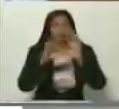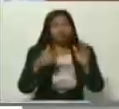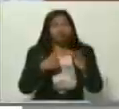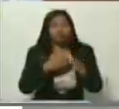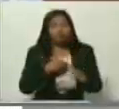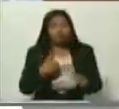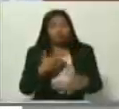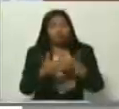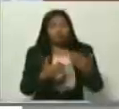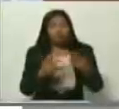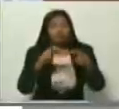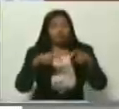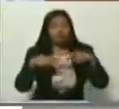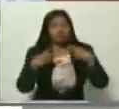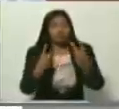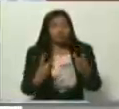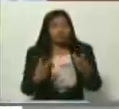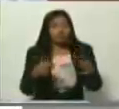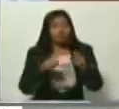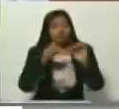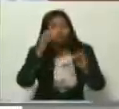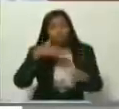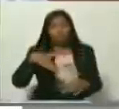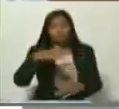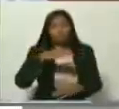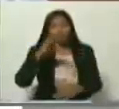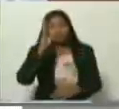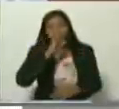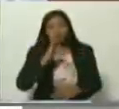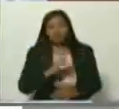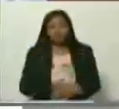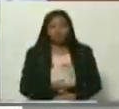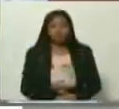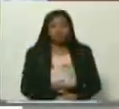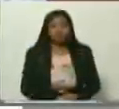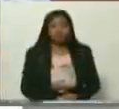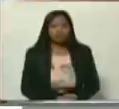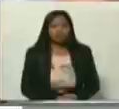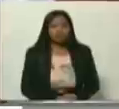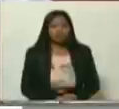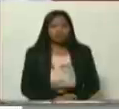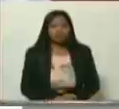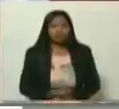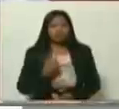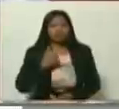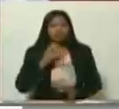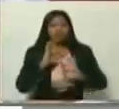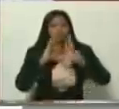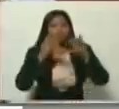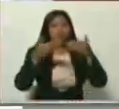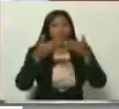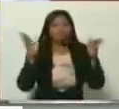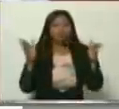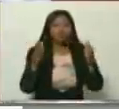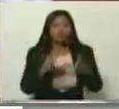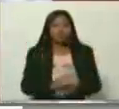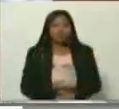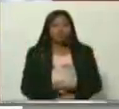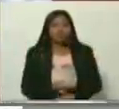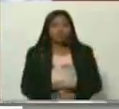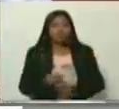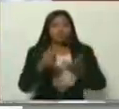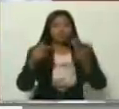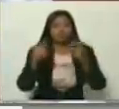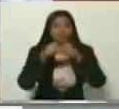desde luego ratificar al pueblo de Barinas lo que comenté públicamente en